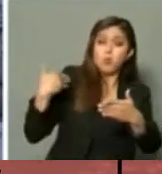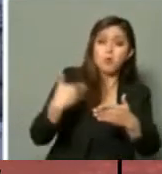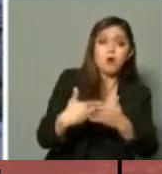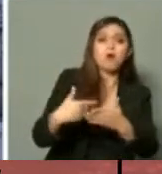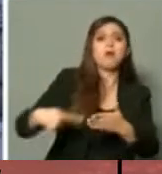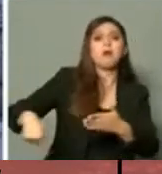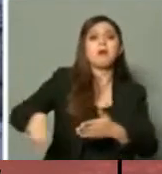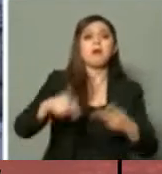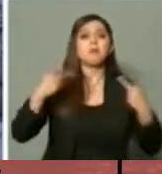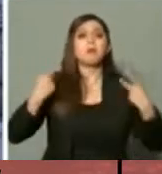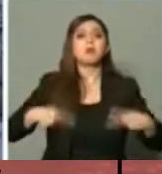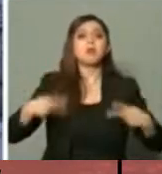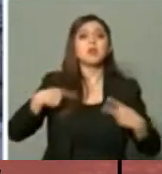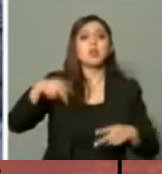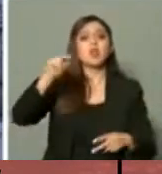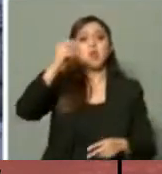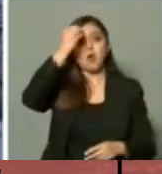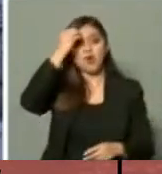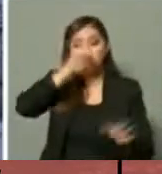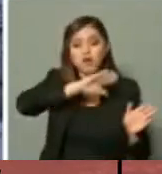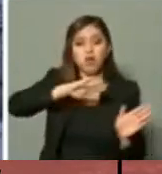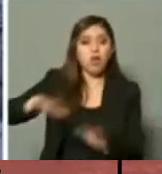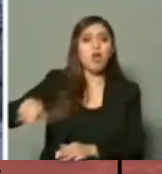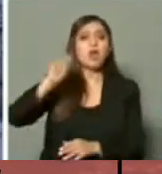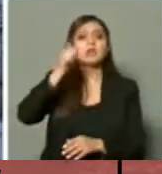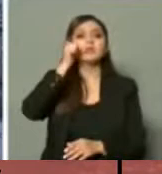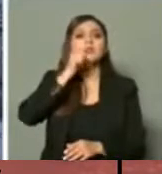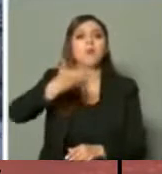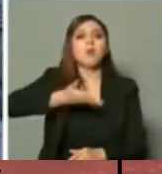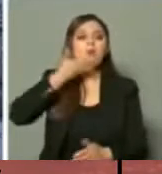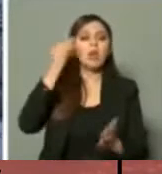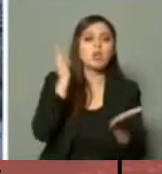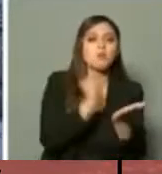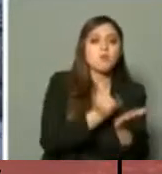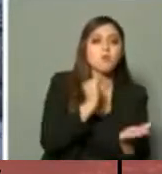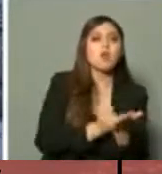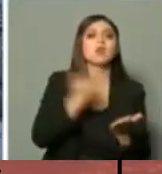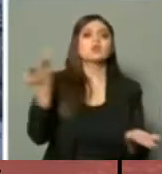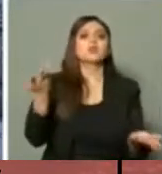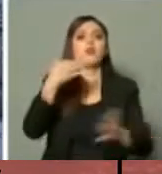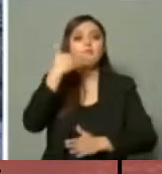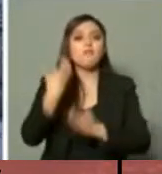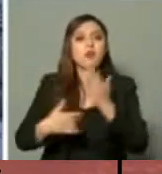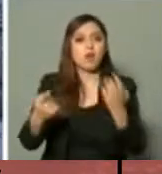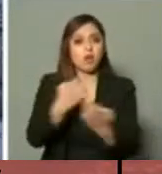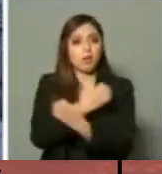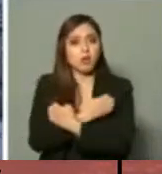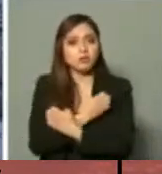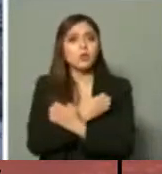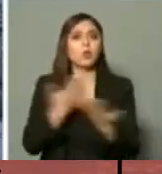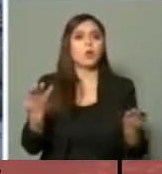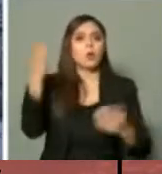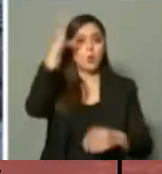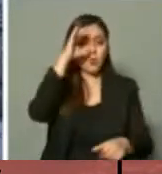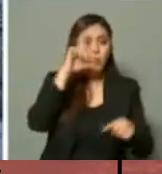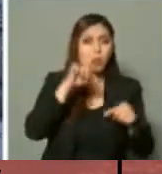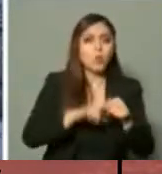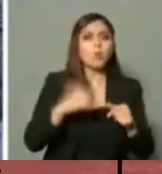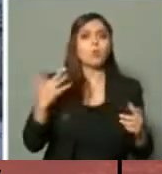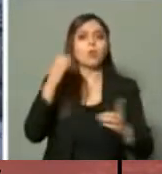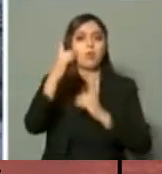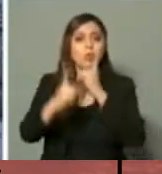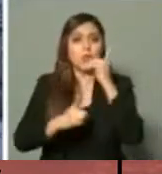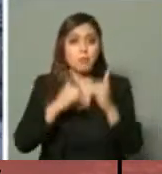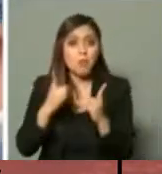meter impuestos y materia en cuestión de educación. en cuestión de cultura, en cuestión de deporte. Nos